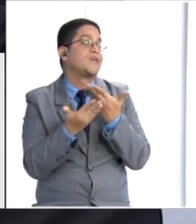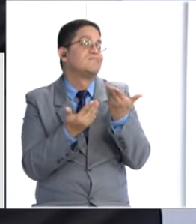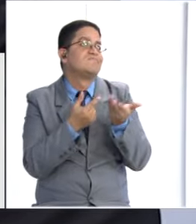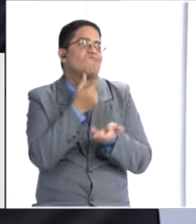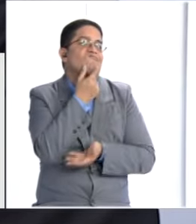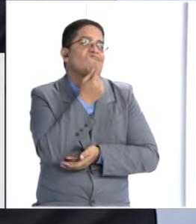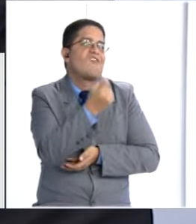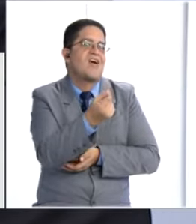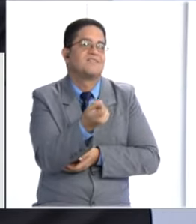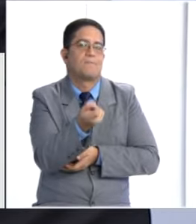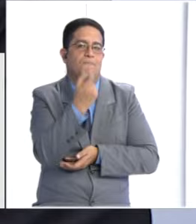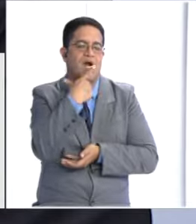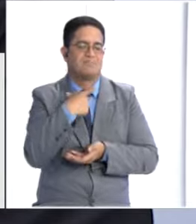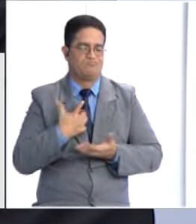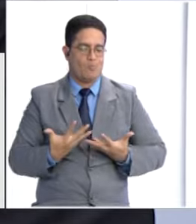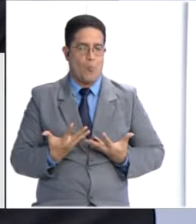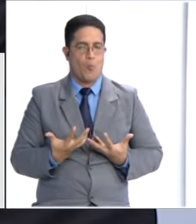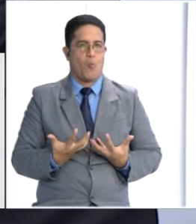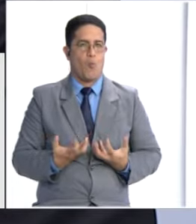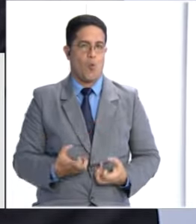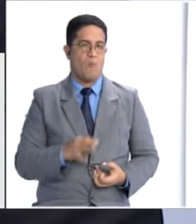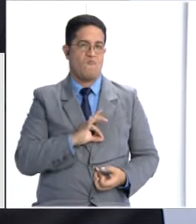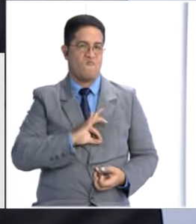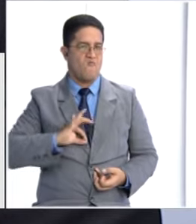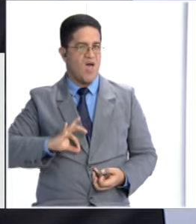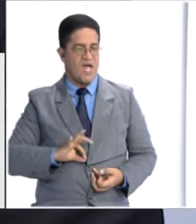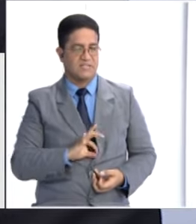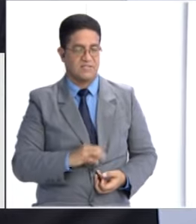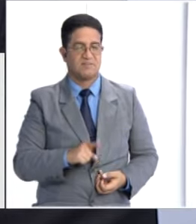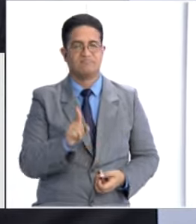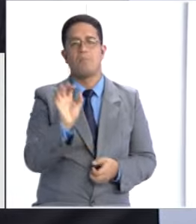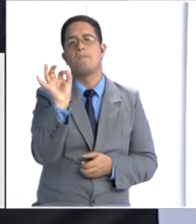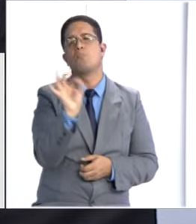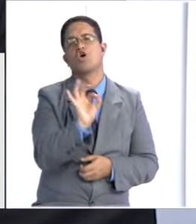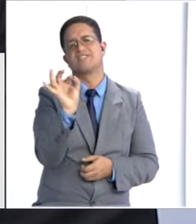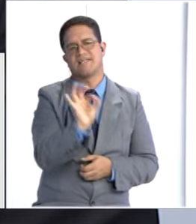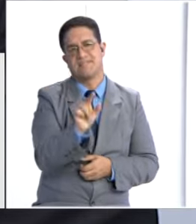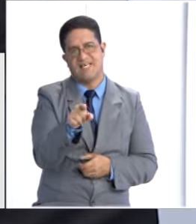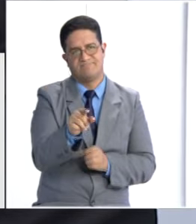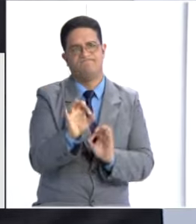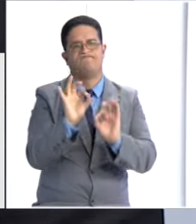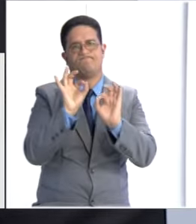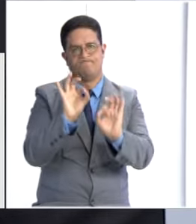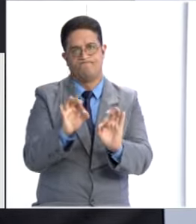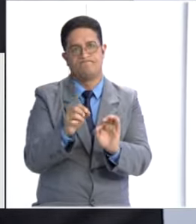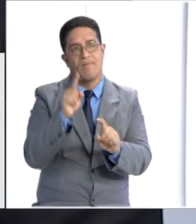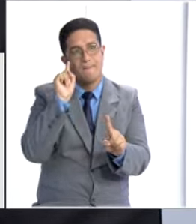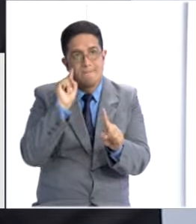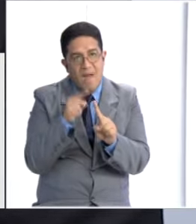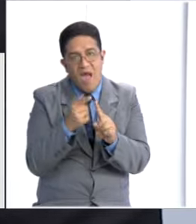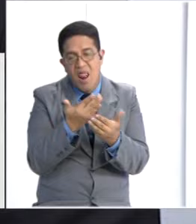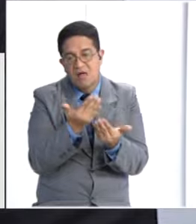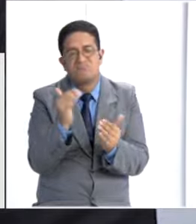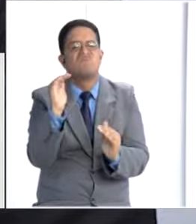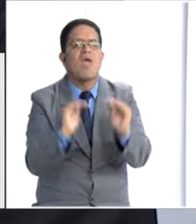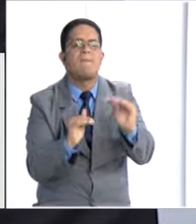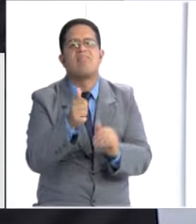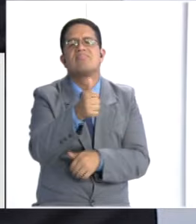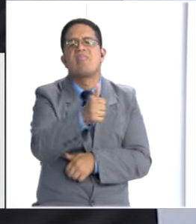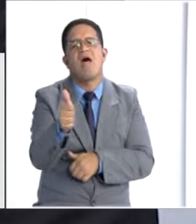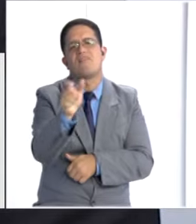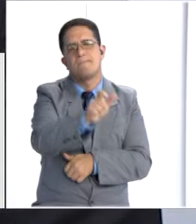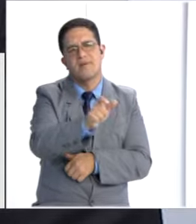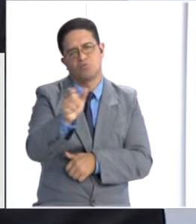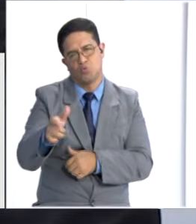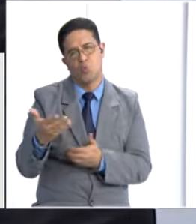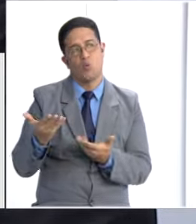fácil de digerir, es más fácil de consumir. Tiene una composición y unos miligramos exactamente para cada individuo, ¿sí?